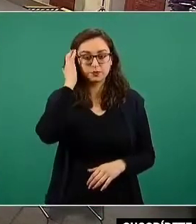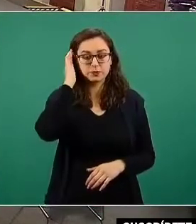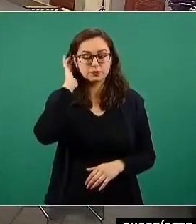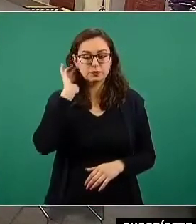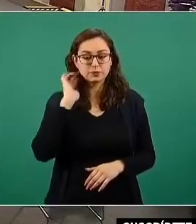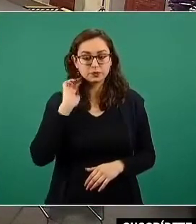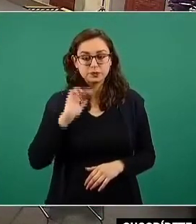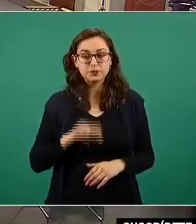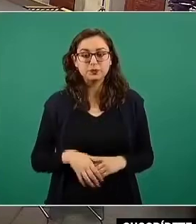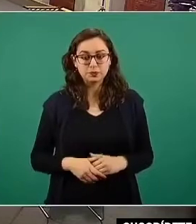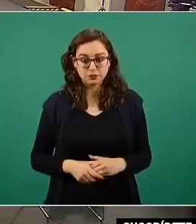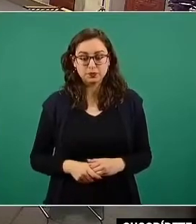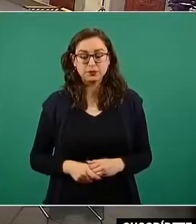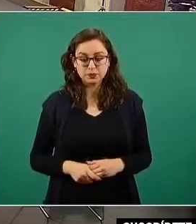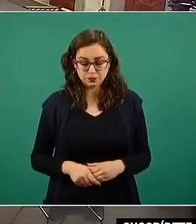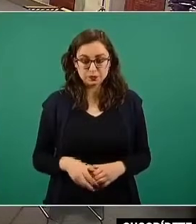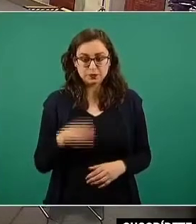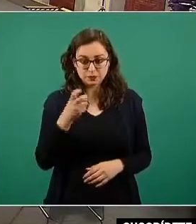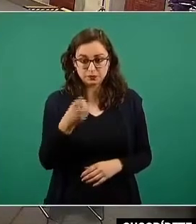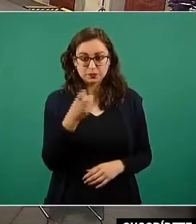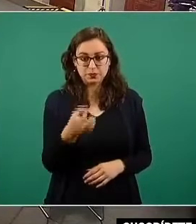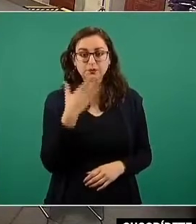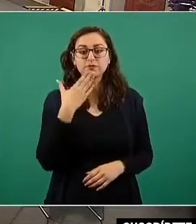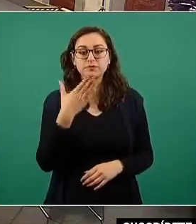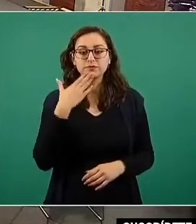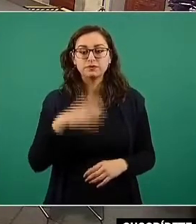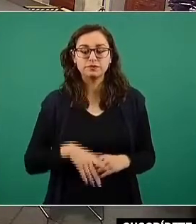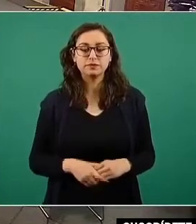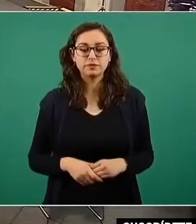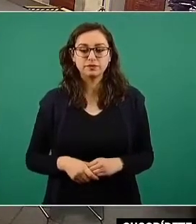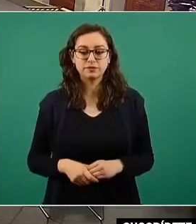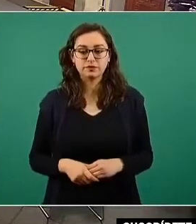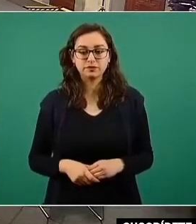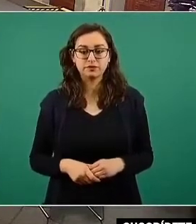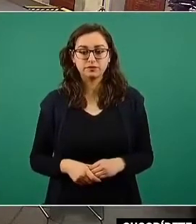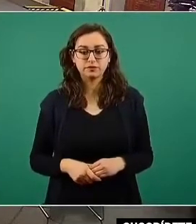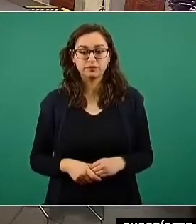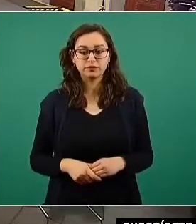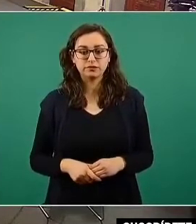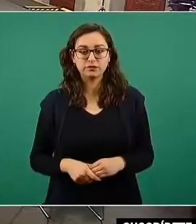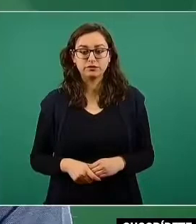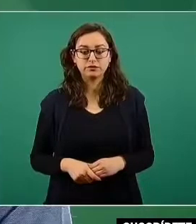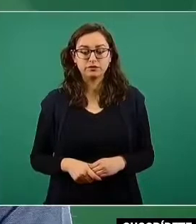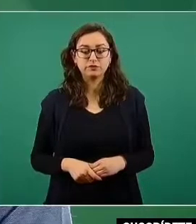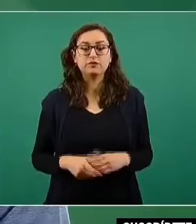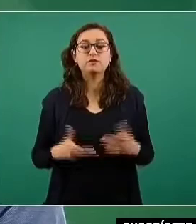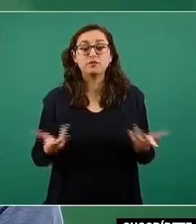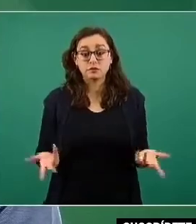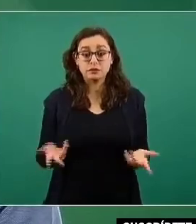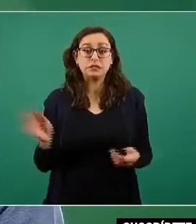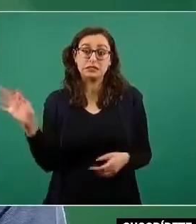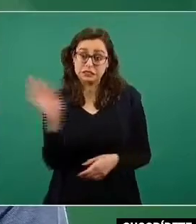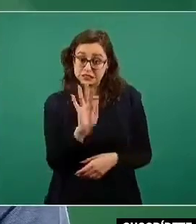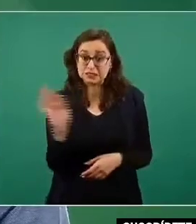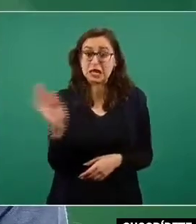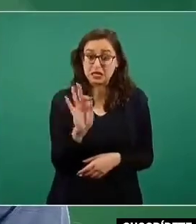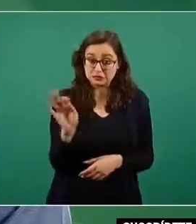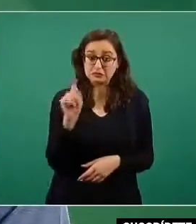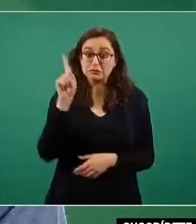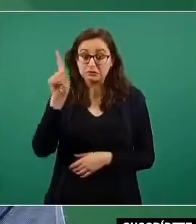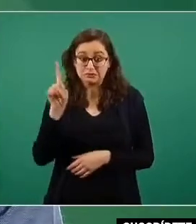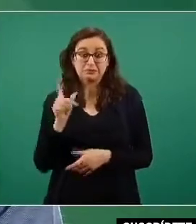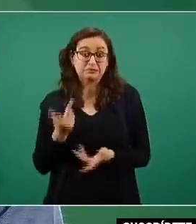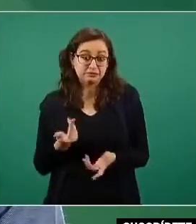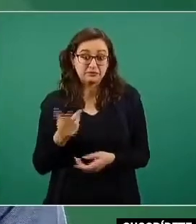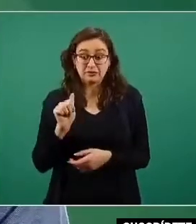Es correcto, así es. La vacuna de Astra pudiera tener también la propiedad de causar reacciones alérgicas, pero a